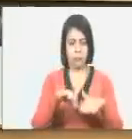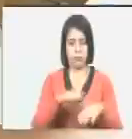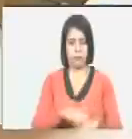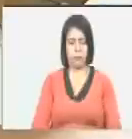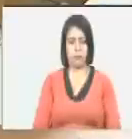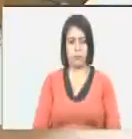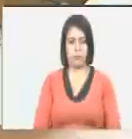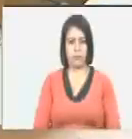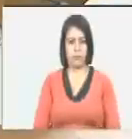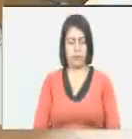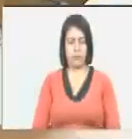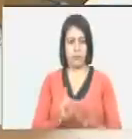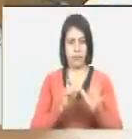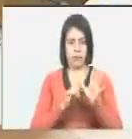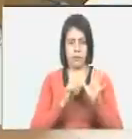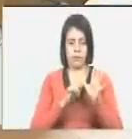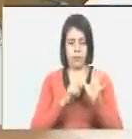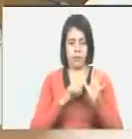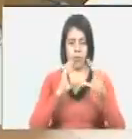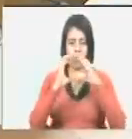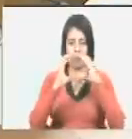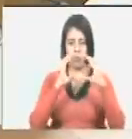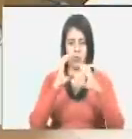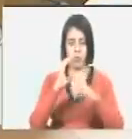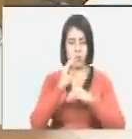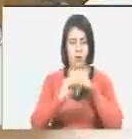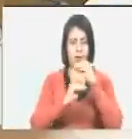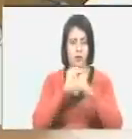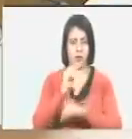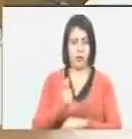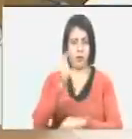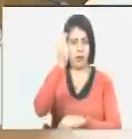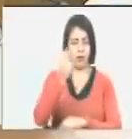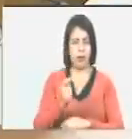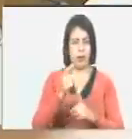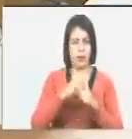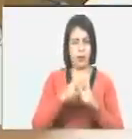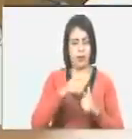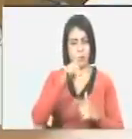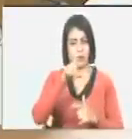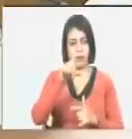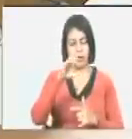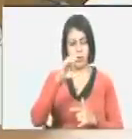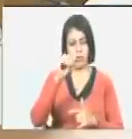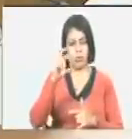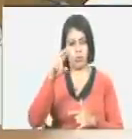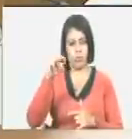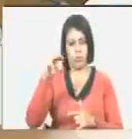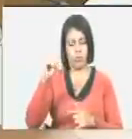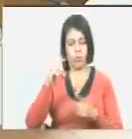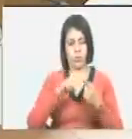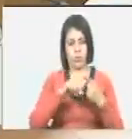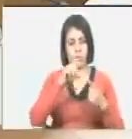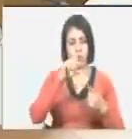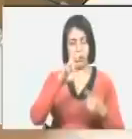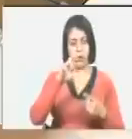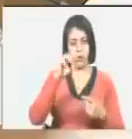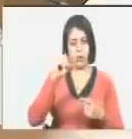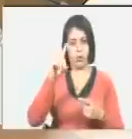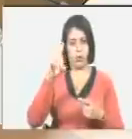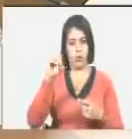punto. Cuenta número 5, comunicación suscrita por la diputada Luz Coromoto Chacón y los diputados Rodolfo Crespo y Roger